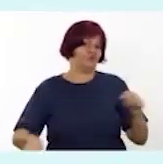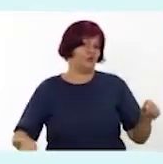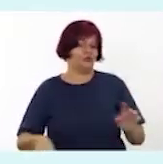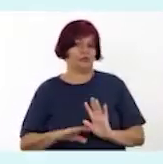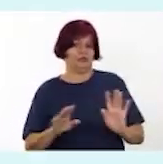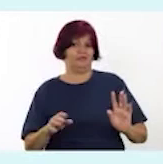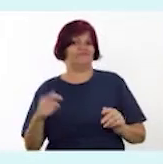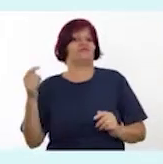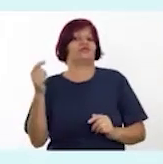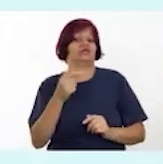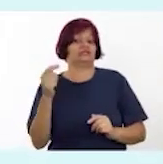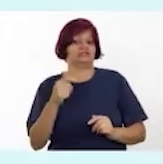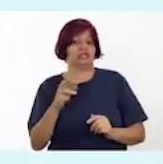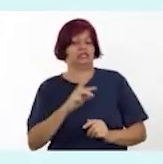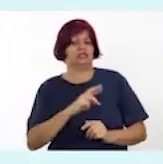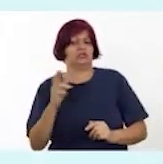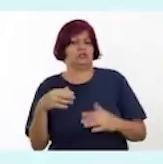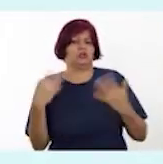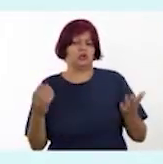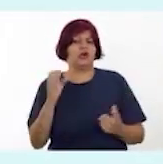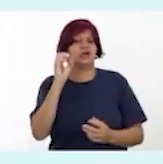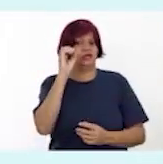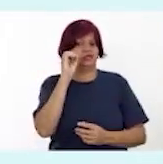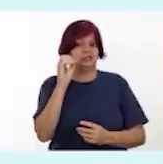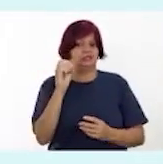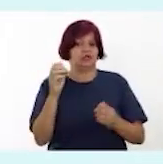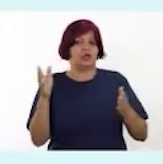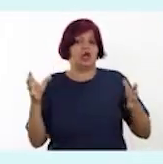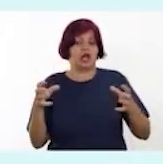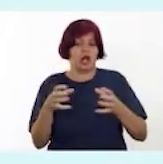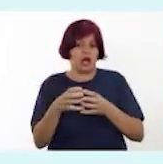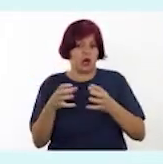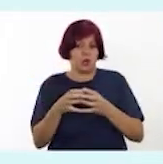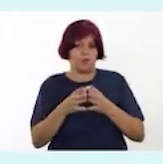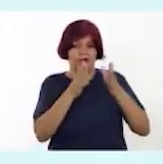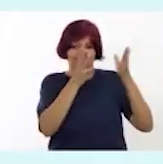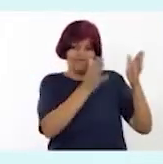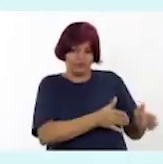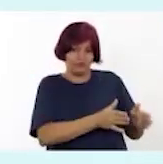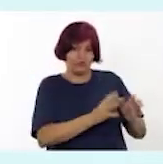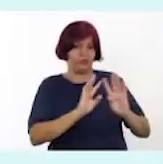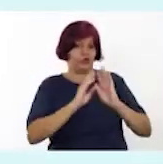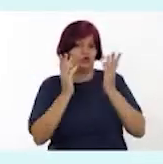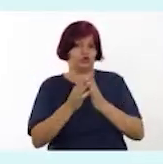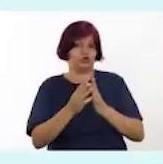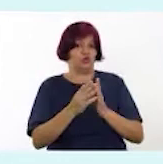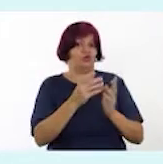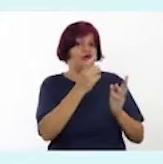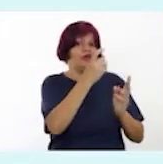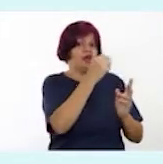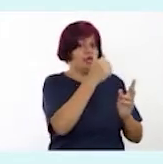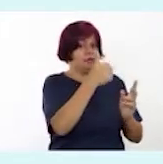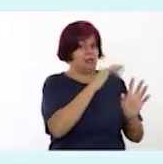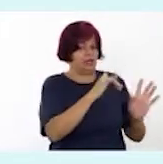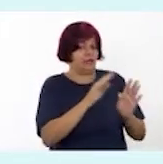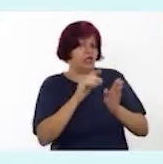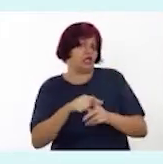se restan y el resultado es cero. Y al agrupar en un miembro todas las variables y en el otro miembro